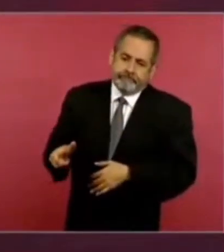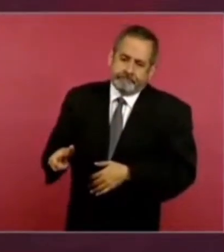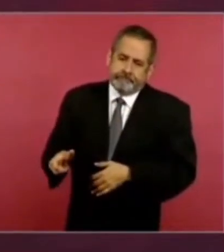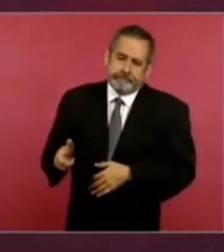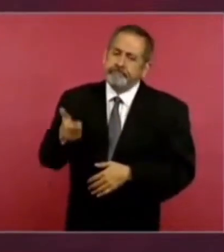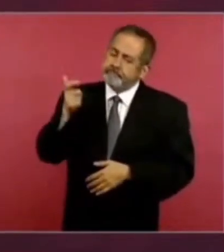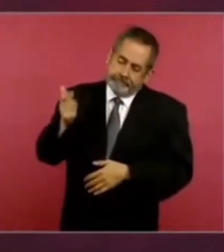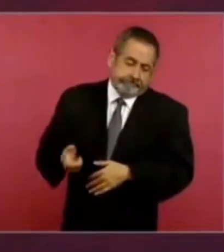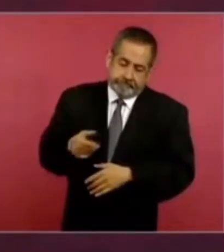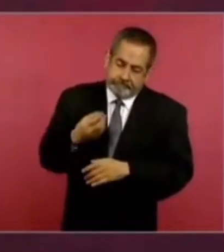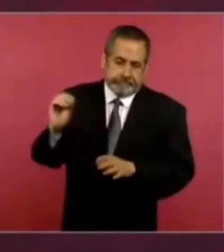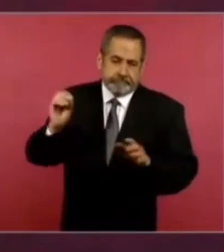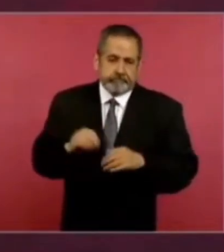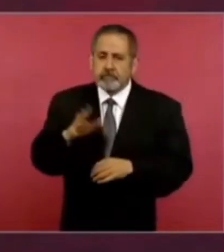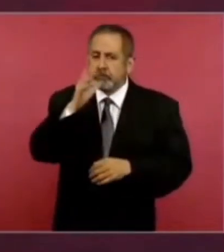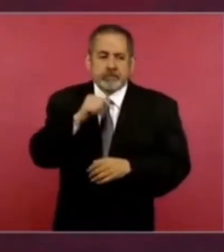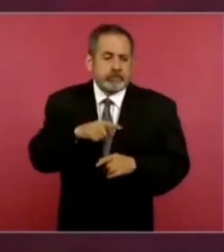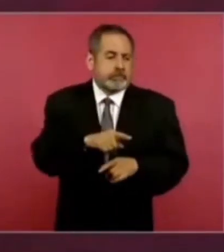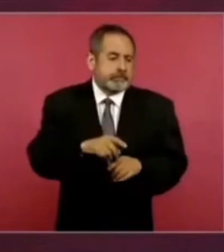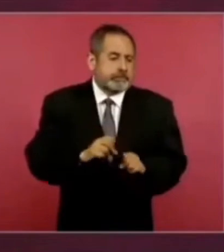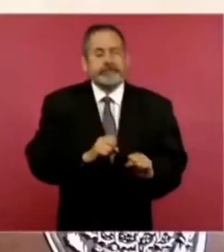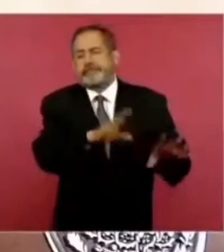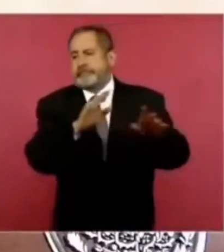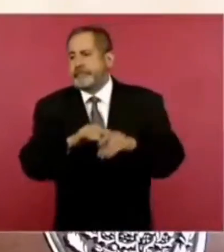si ellos pagan,